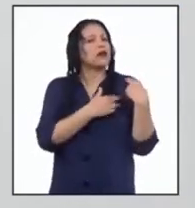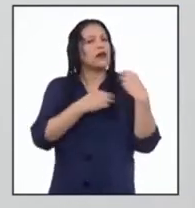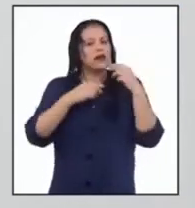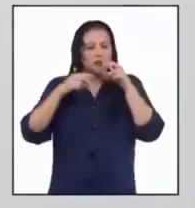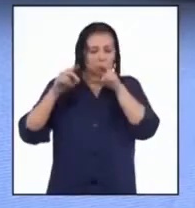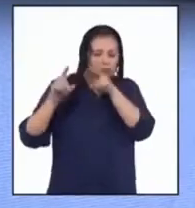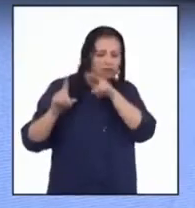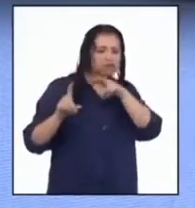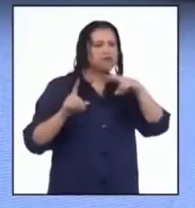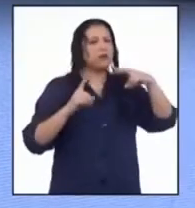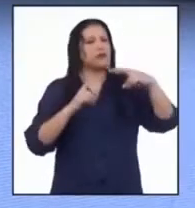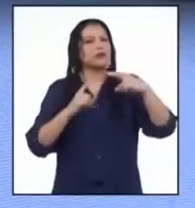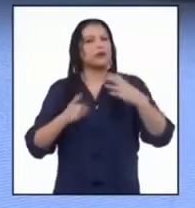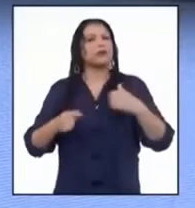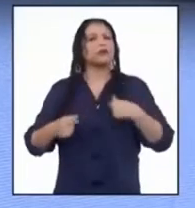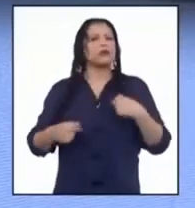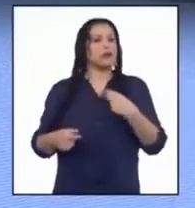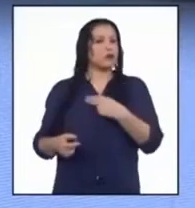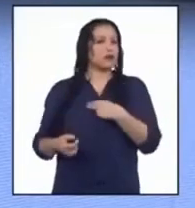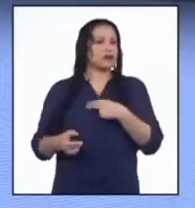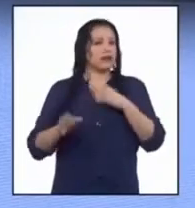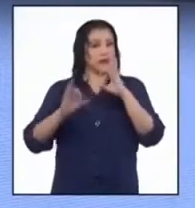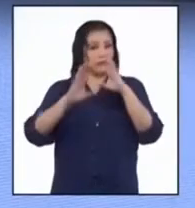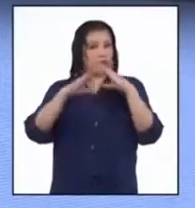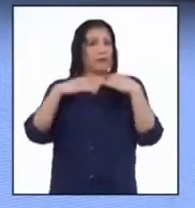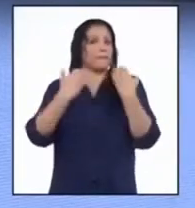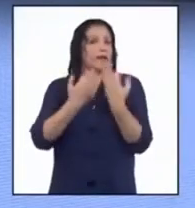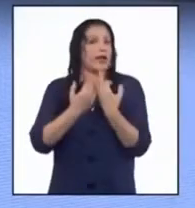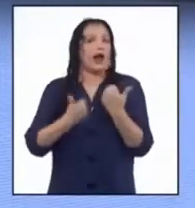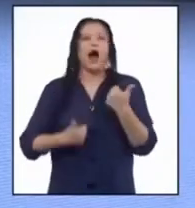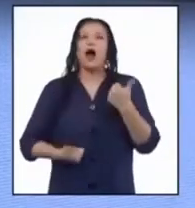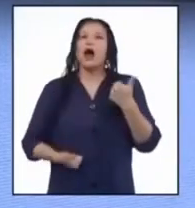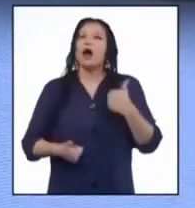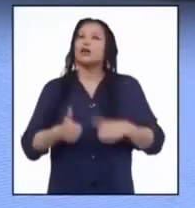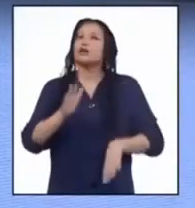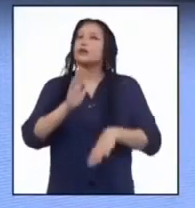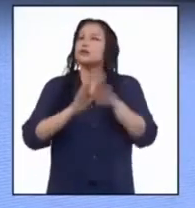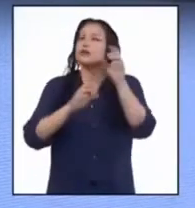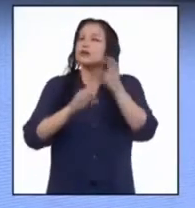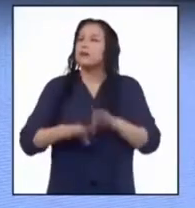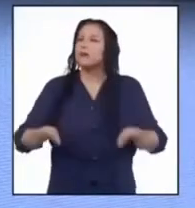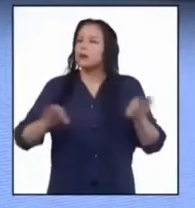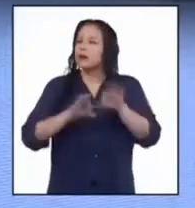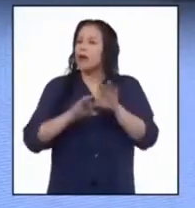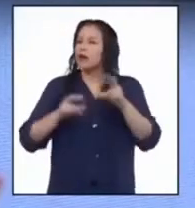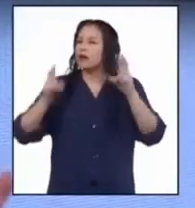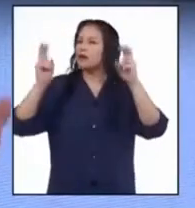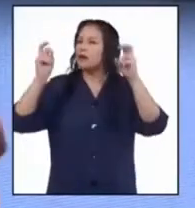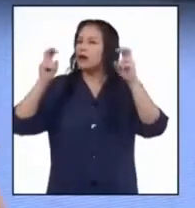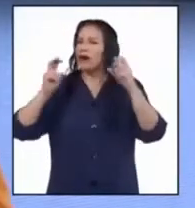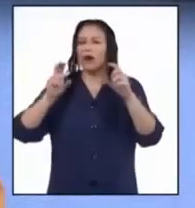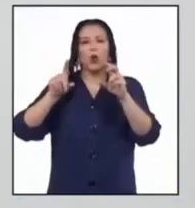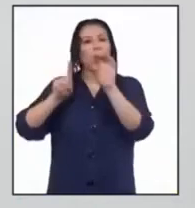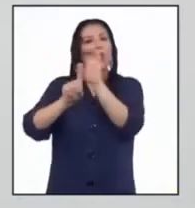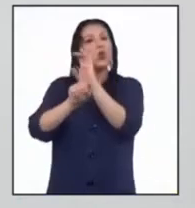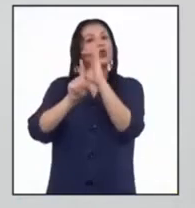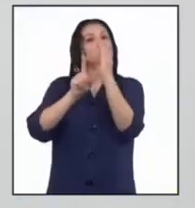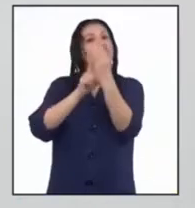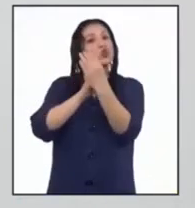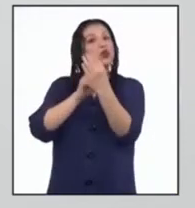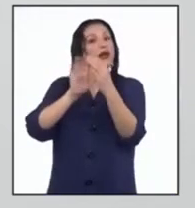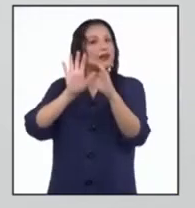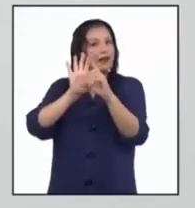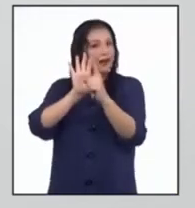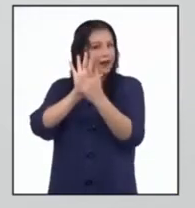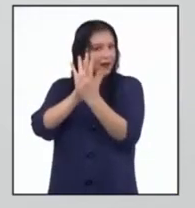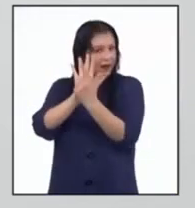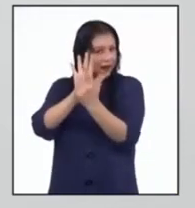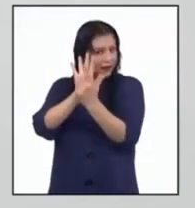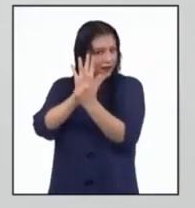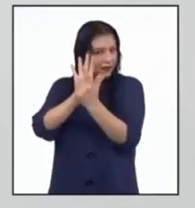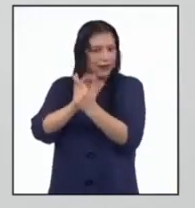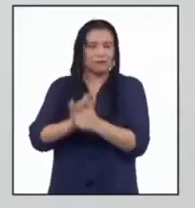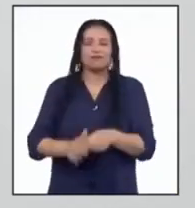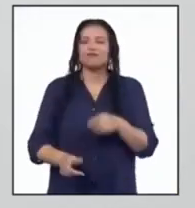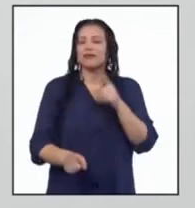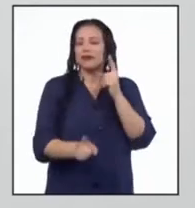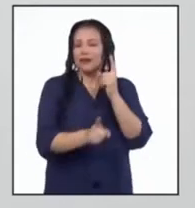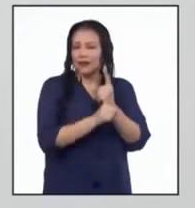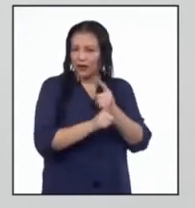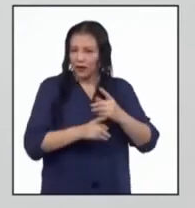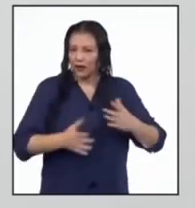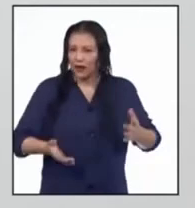nuestras familias. Entonces, la clave está en la cultura de la legalidad. Efectivamente,